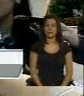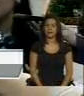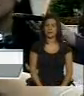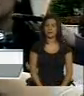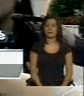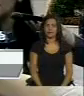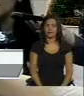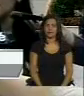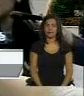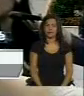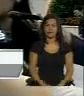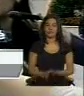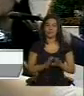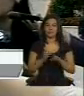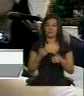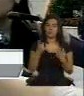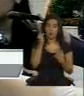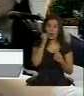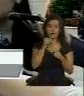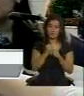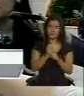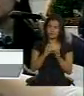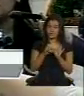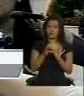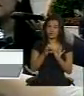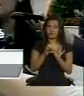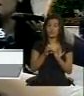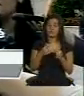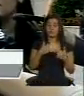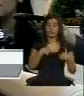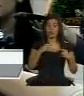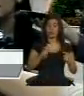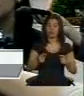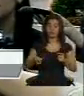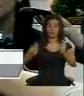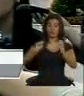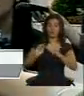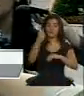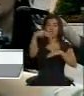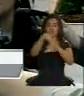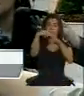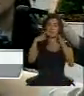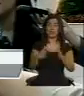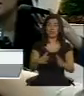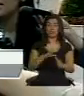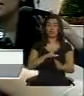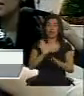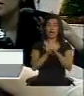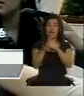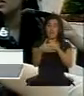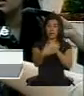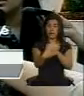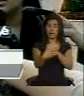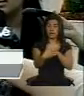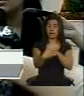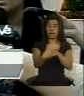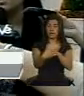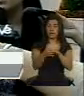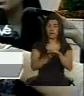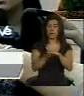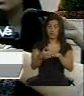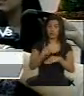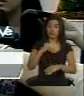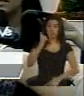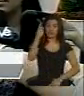to the position of being Prime Minister of Jamaica, y desde que yo ascendí a ser primer ministro de Jamaica, I have started to do research,